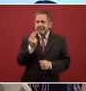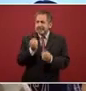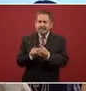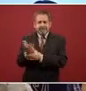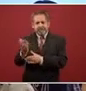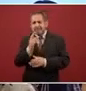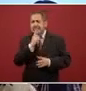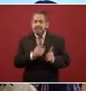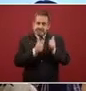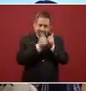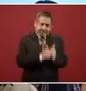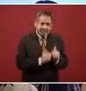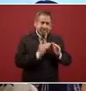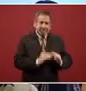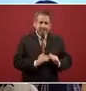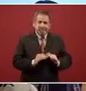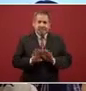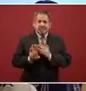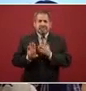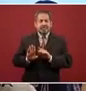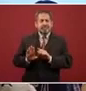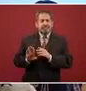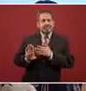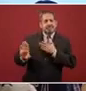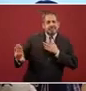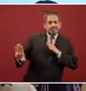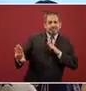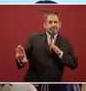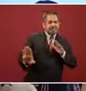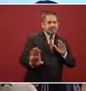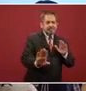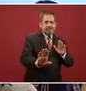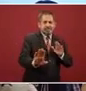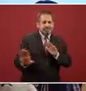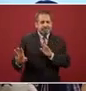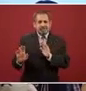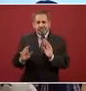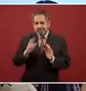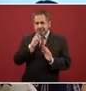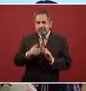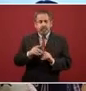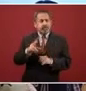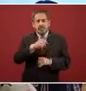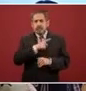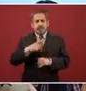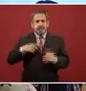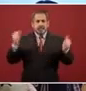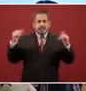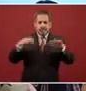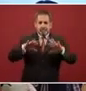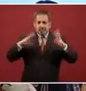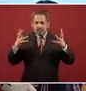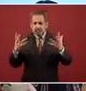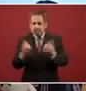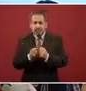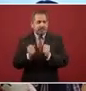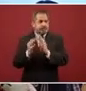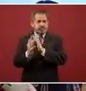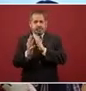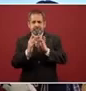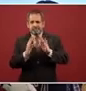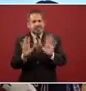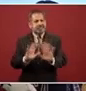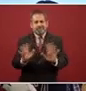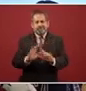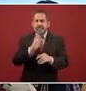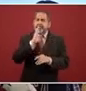planear y puede evitar reunirse con otras personas, particularmente congregarse en un número grande, quédese en